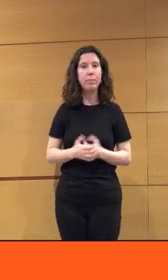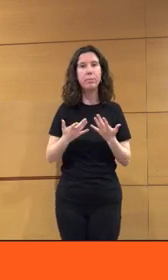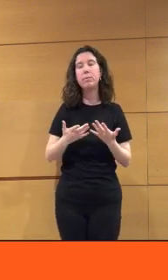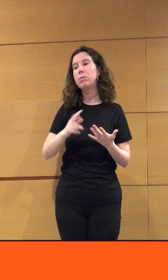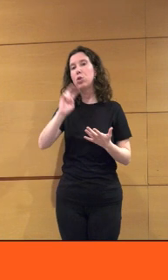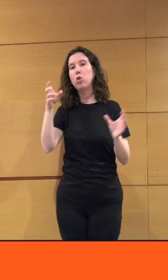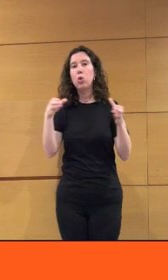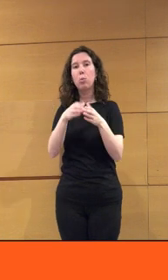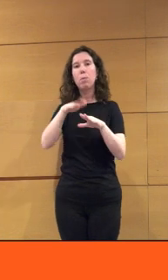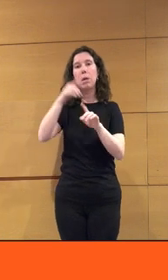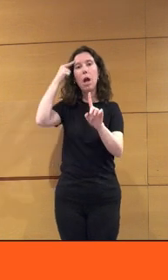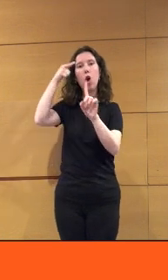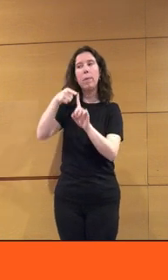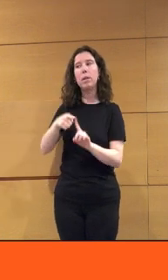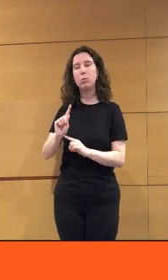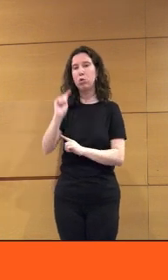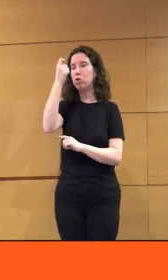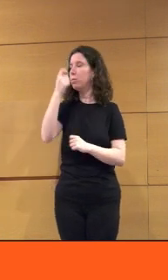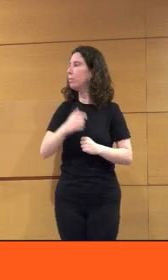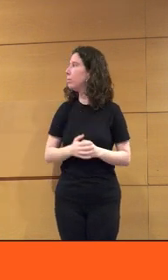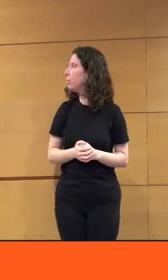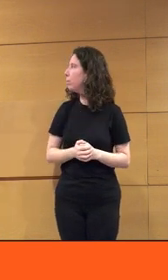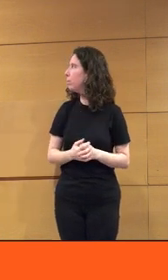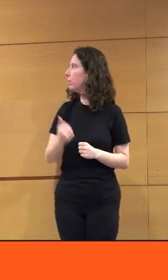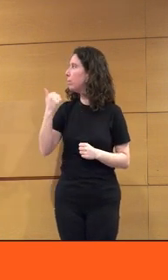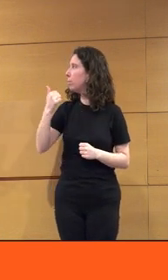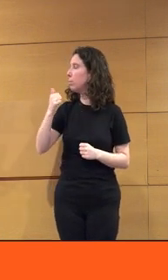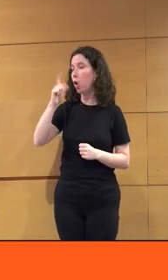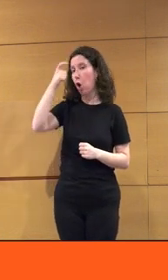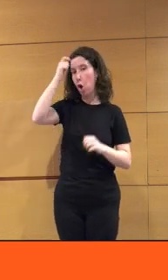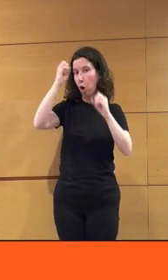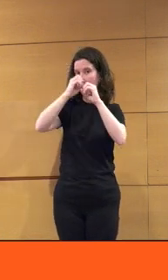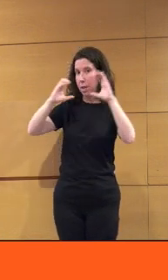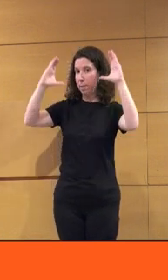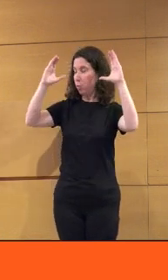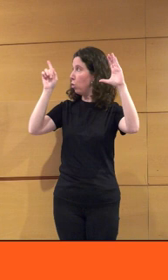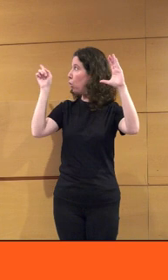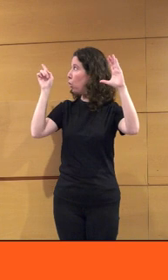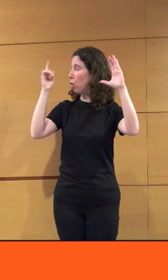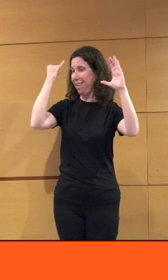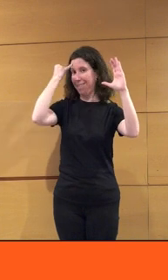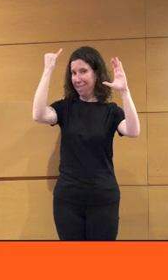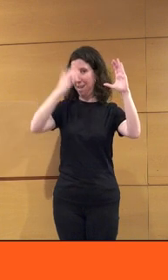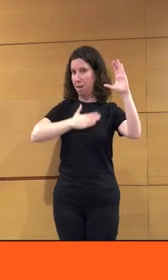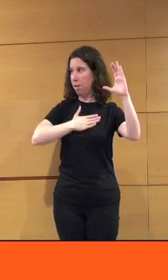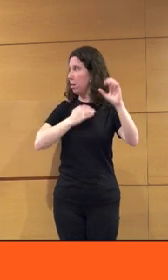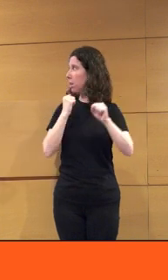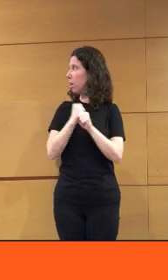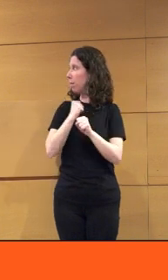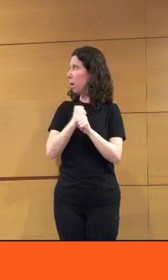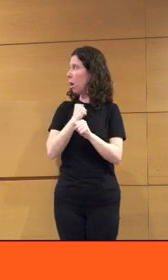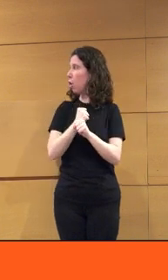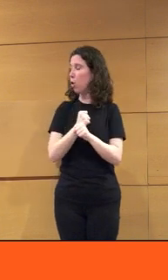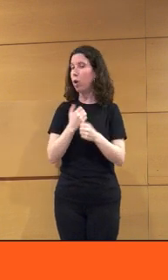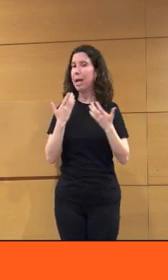los objetivos del proyecto. Aquí hay una conceptualización de, nuestra idea de trabajo.